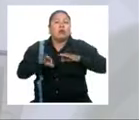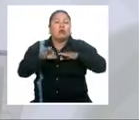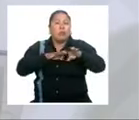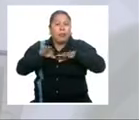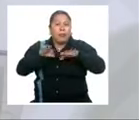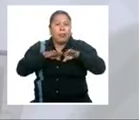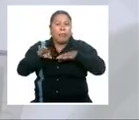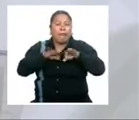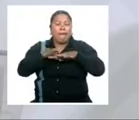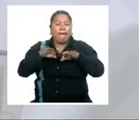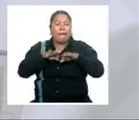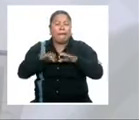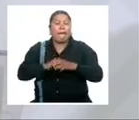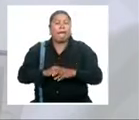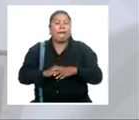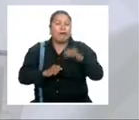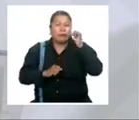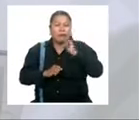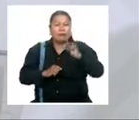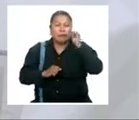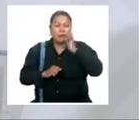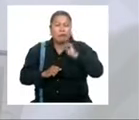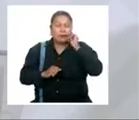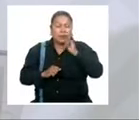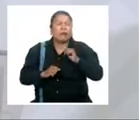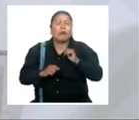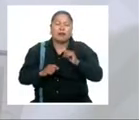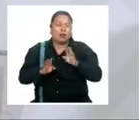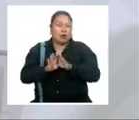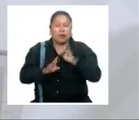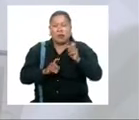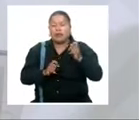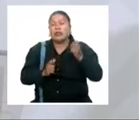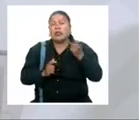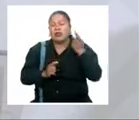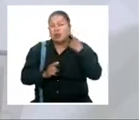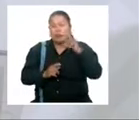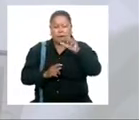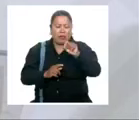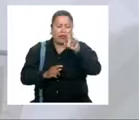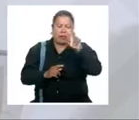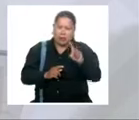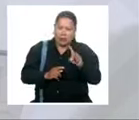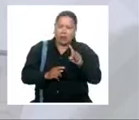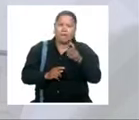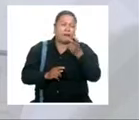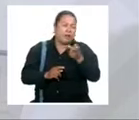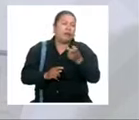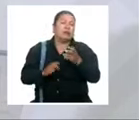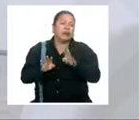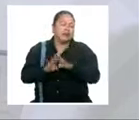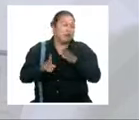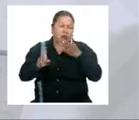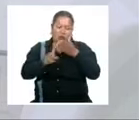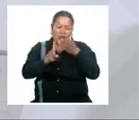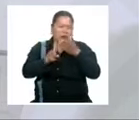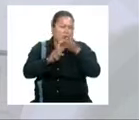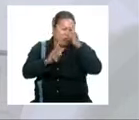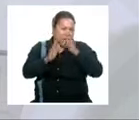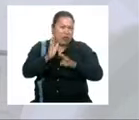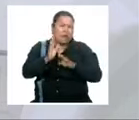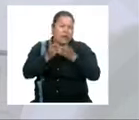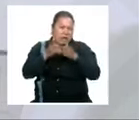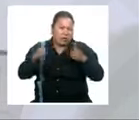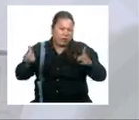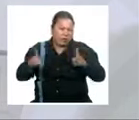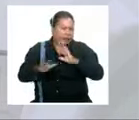trabajar siempre de manera transversal a la política de la Agenda 2030 y de sus 17 Objetivos de Desarrollo